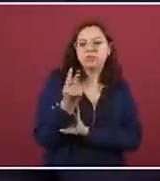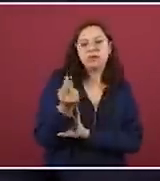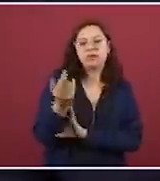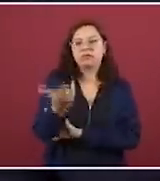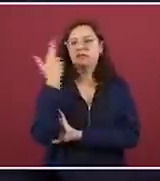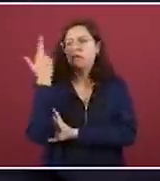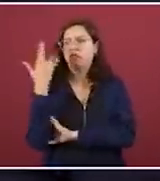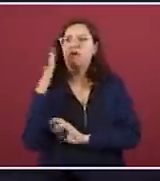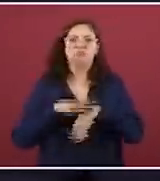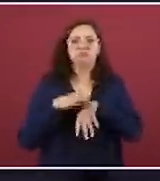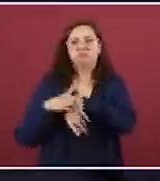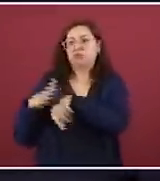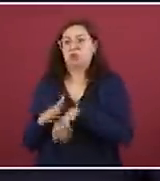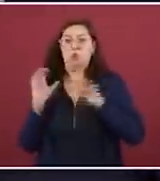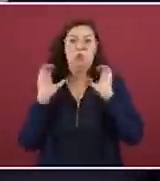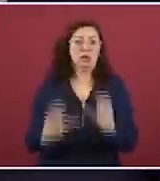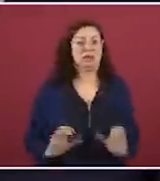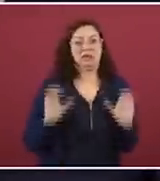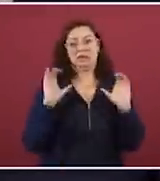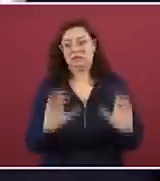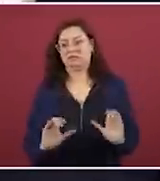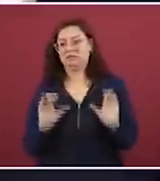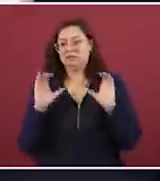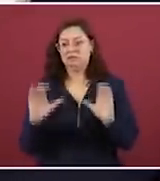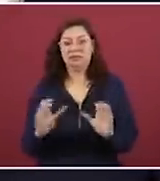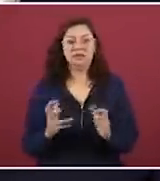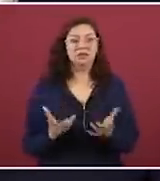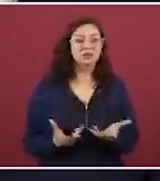información. Y nos